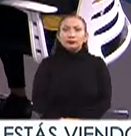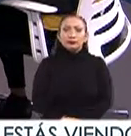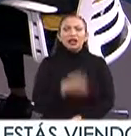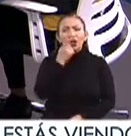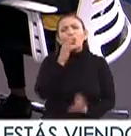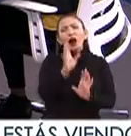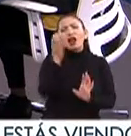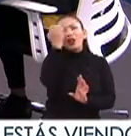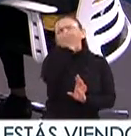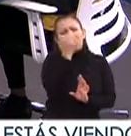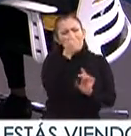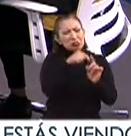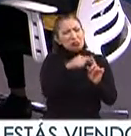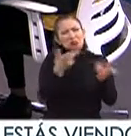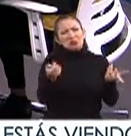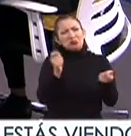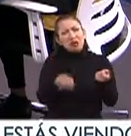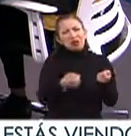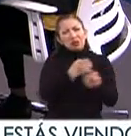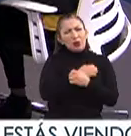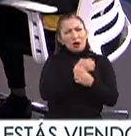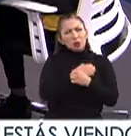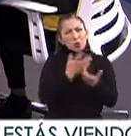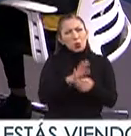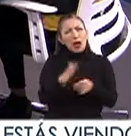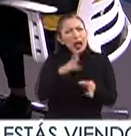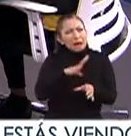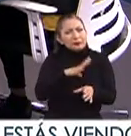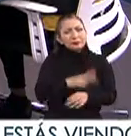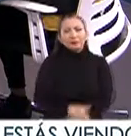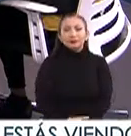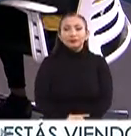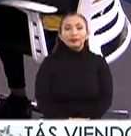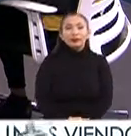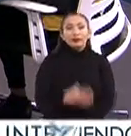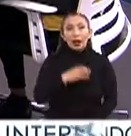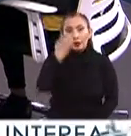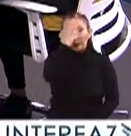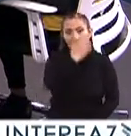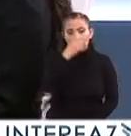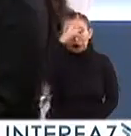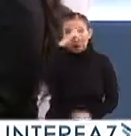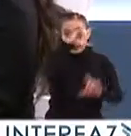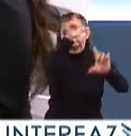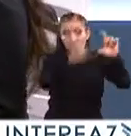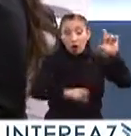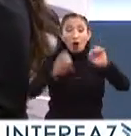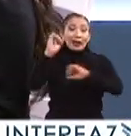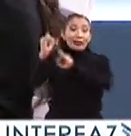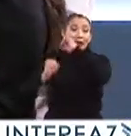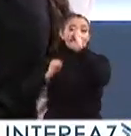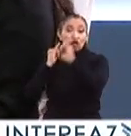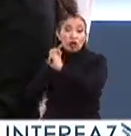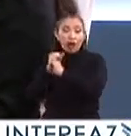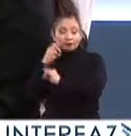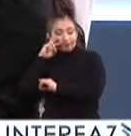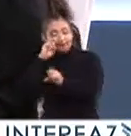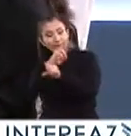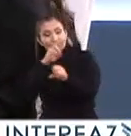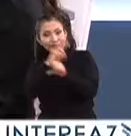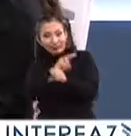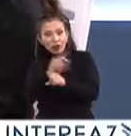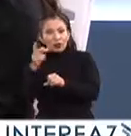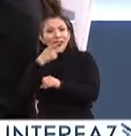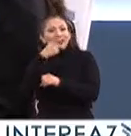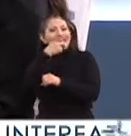dirá, a ver, ¿a qué se refiere con Sí. evaluaciones educativas que se dan en el país? Sí, claro, hay evaluaciones nacionales e internacionales, ¿no? Generalmente,